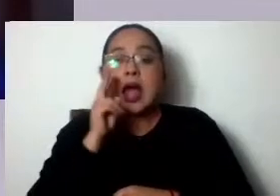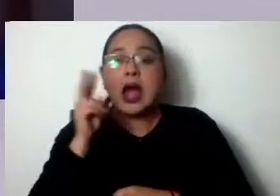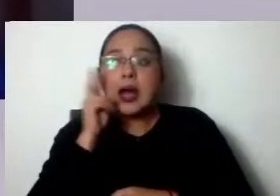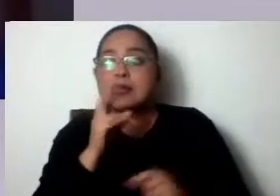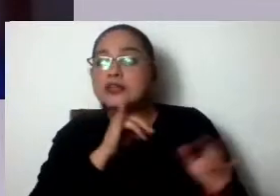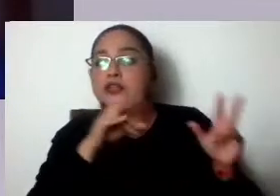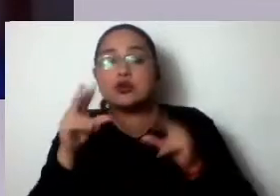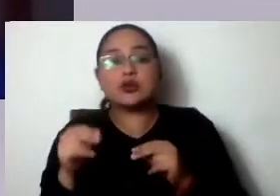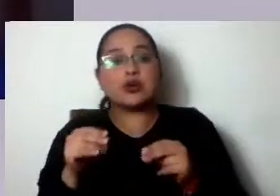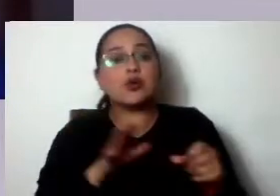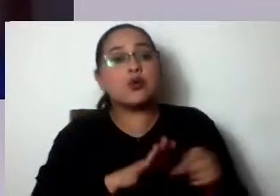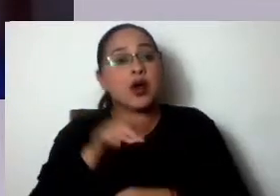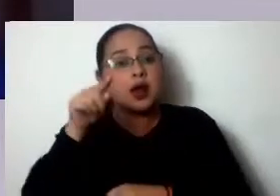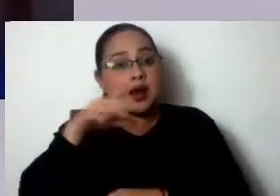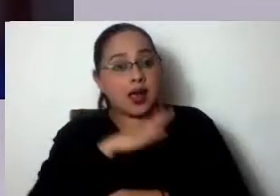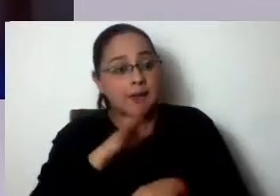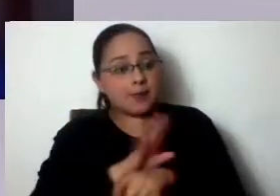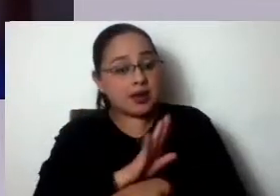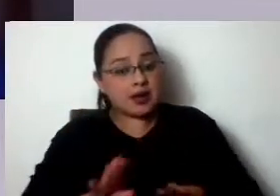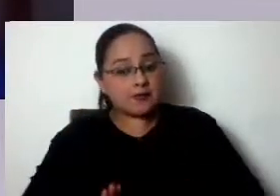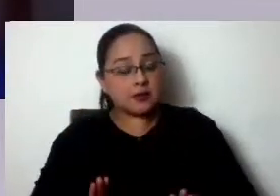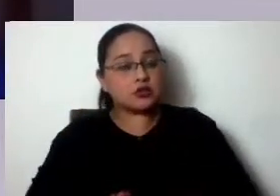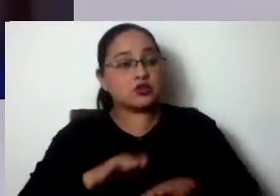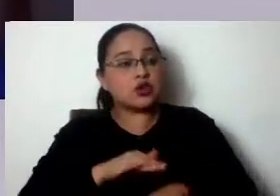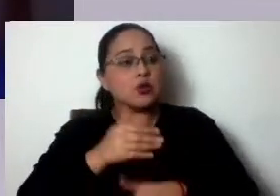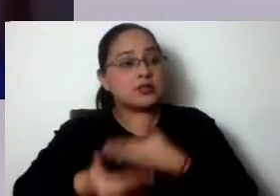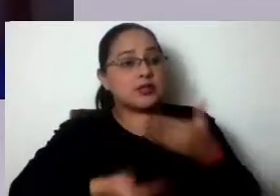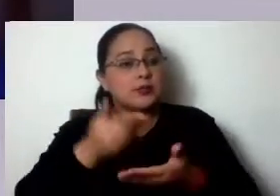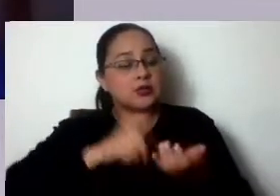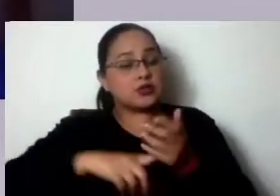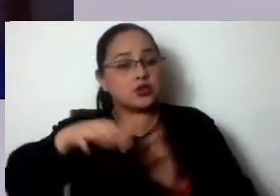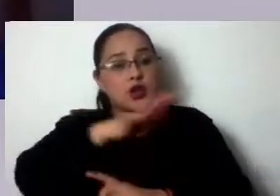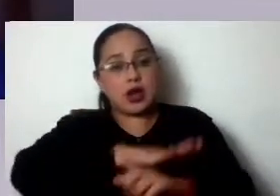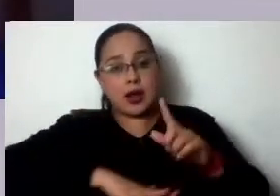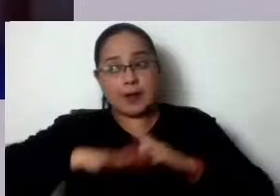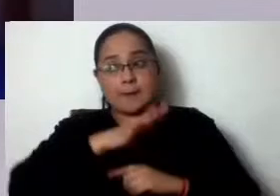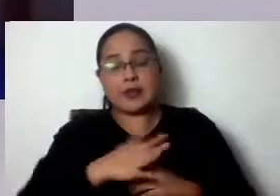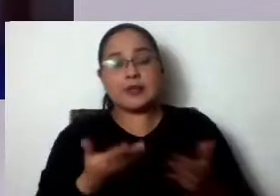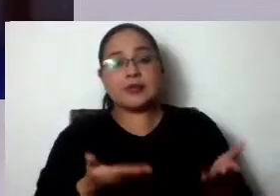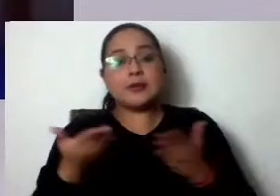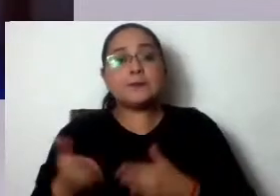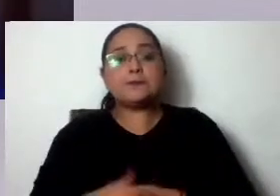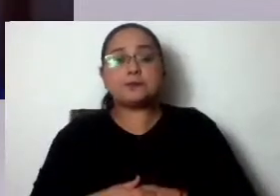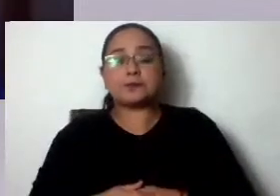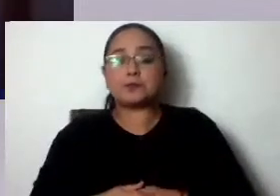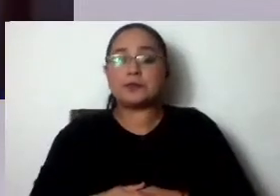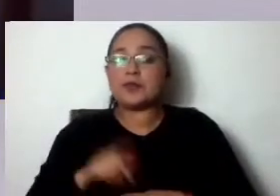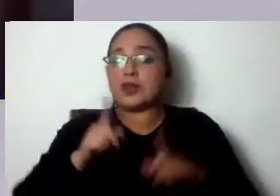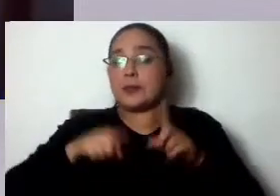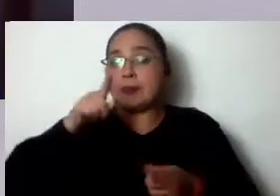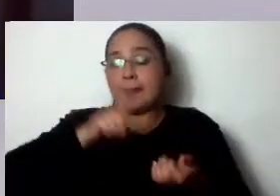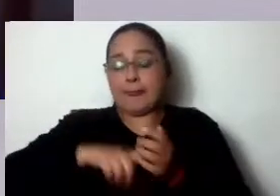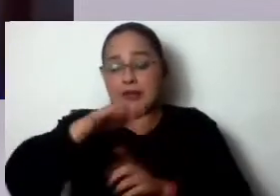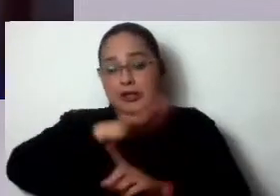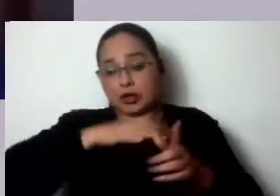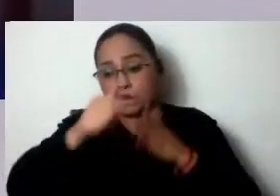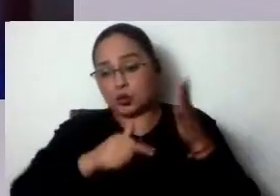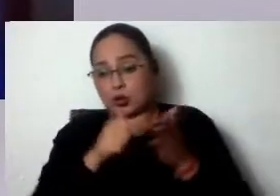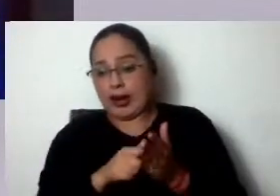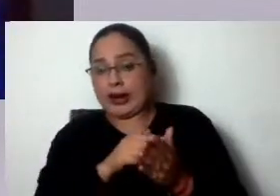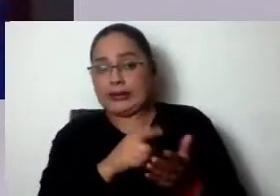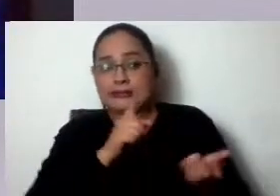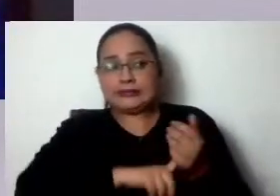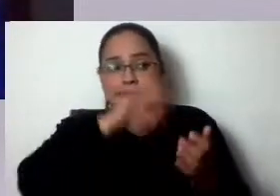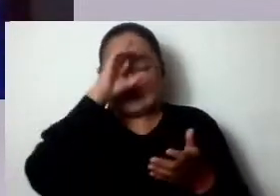a aquellos que son beneficiarios de los servicios ambientales que presta el ecosistema que estima afectado como lo dijo la primera sala